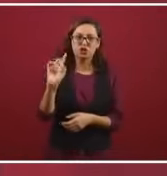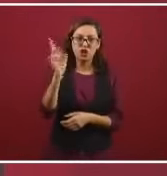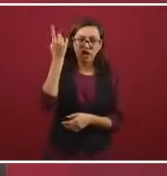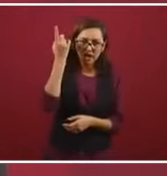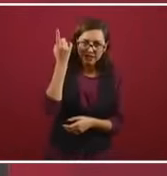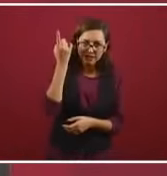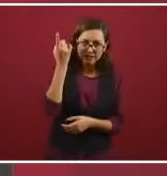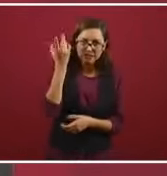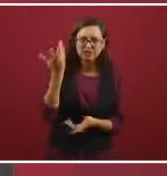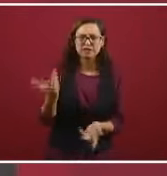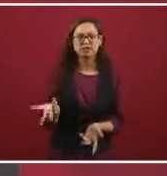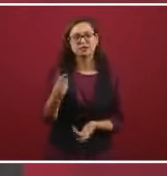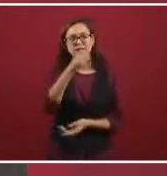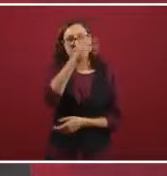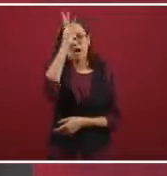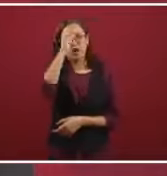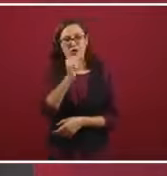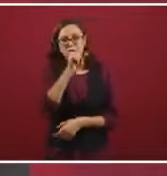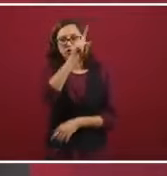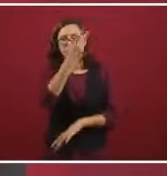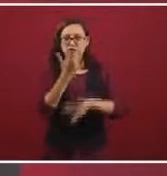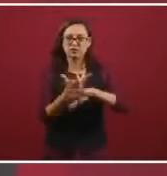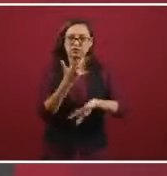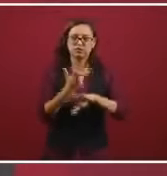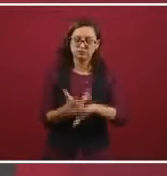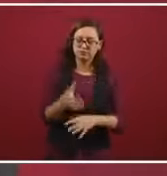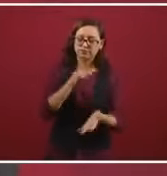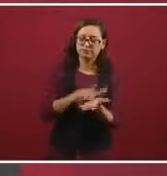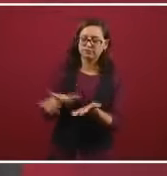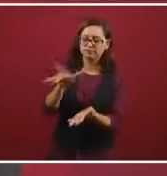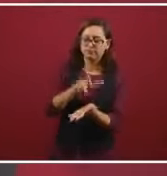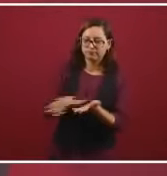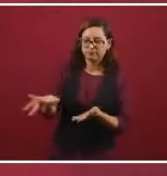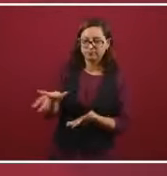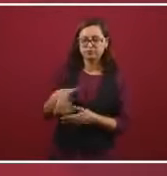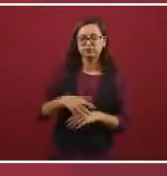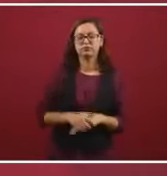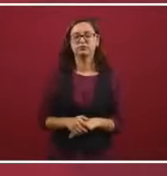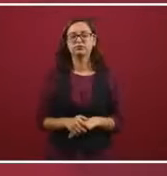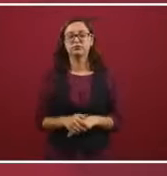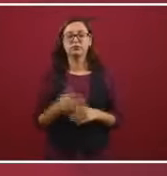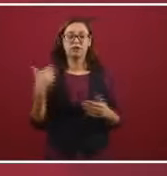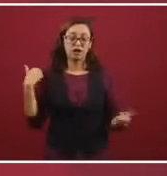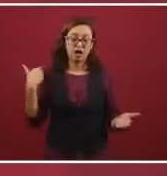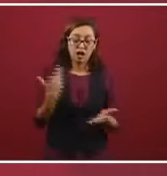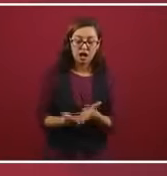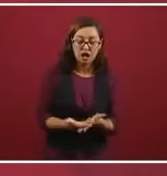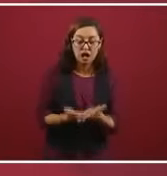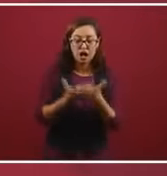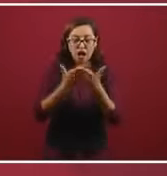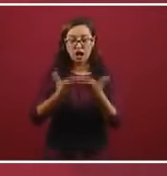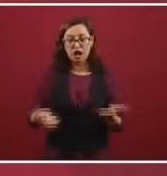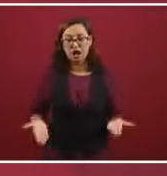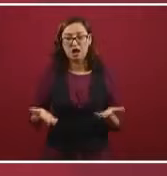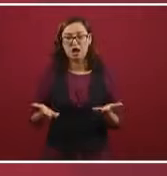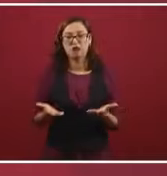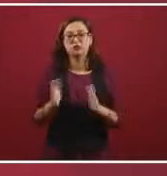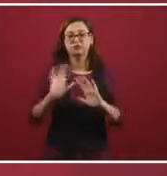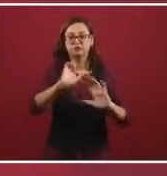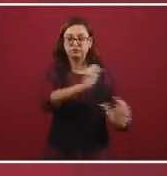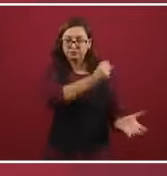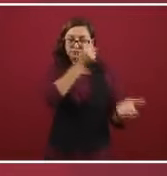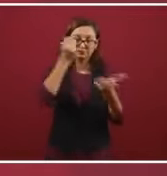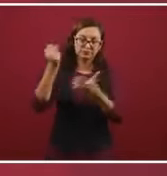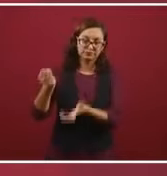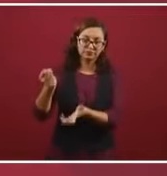se acordó que Estados Unidos invertiría. Y a esta fecha, la inversión es la que les